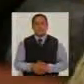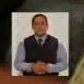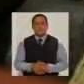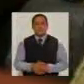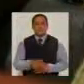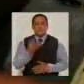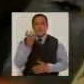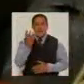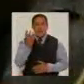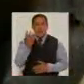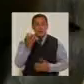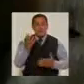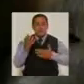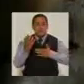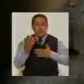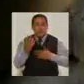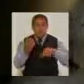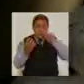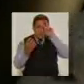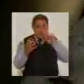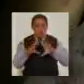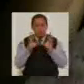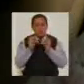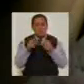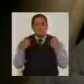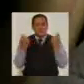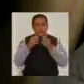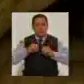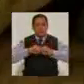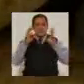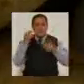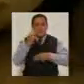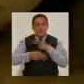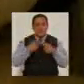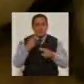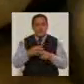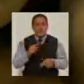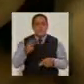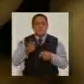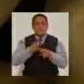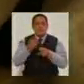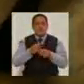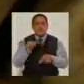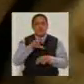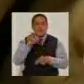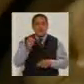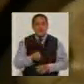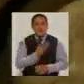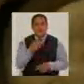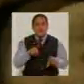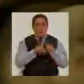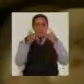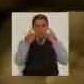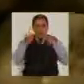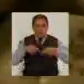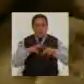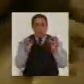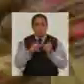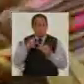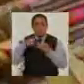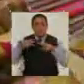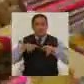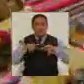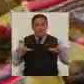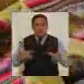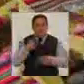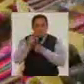La papa, patrimonio natural de la nación, celebrará su Día Nacional el próximo 30 de mayo. En esa fecha, la cosecha de los campos de